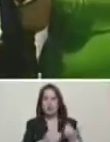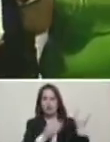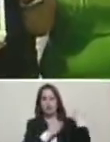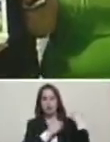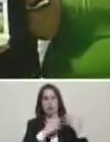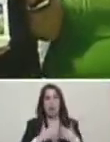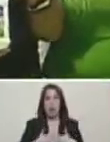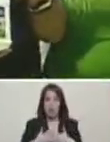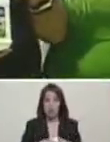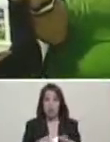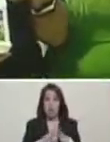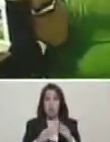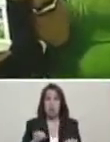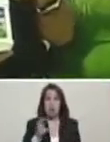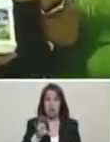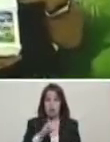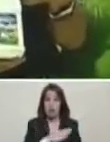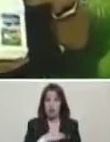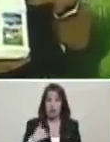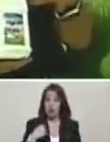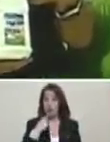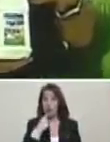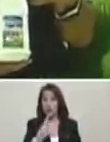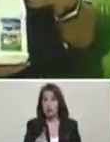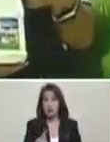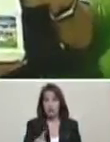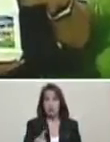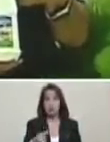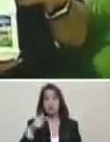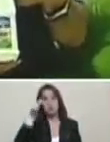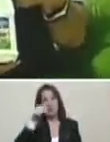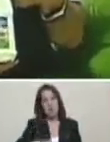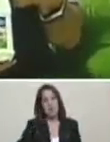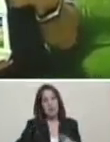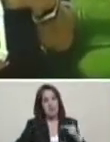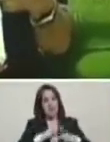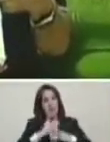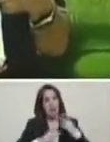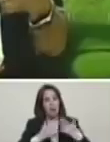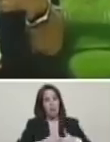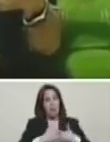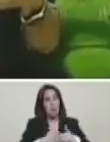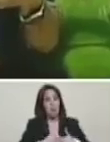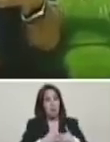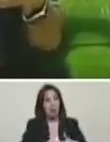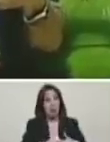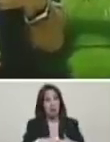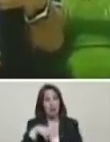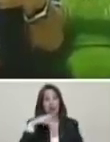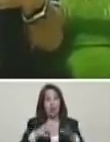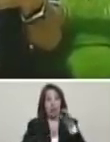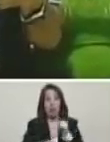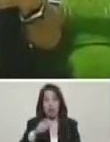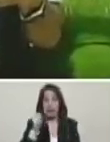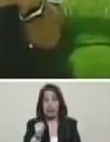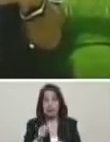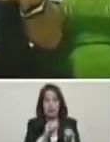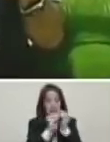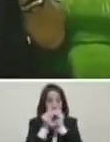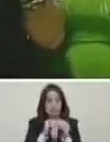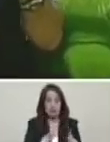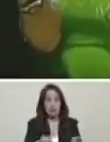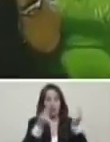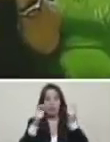A todo el país le queremos decir, presidente, que esta planta es una de las que hemos venido